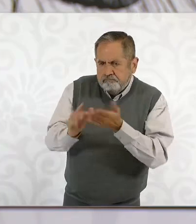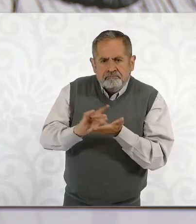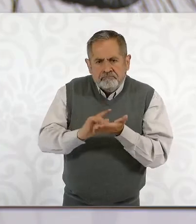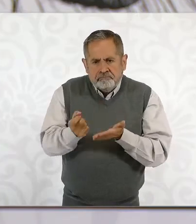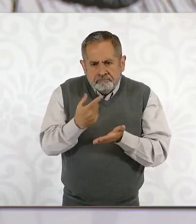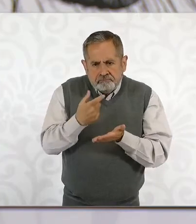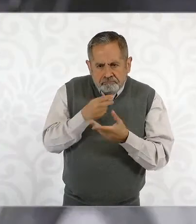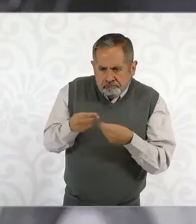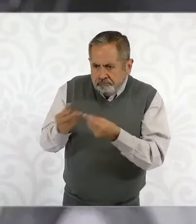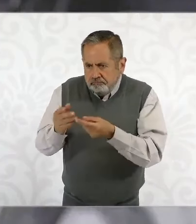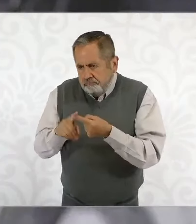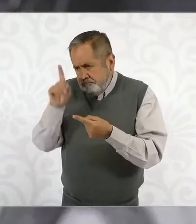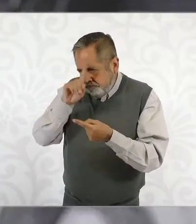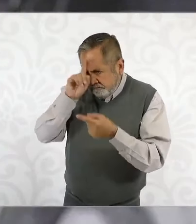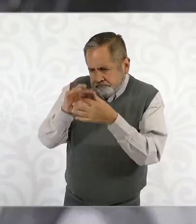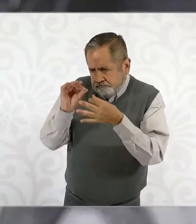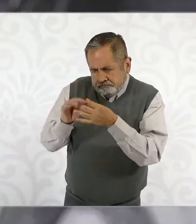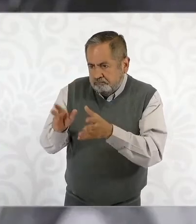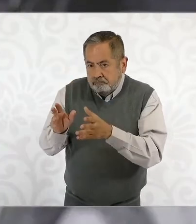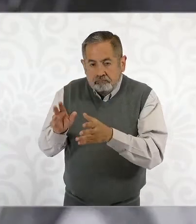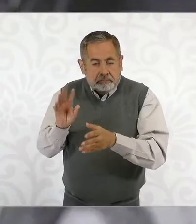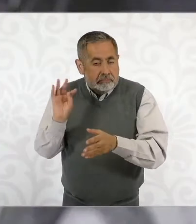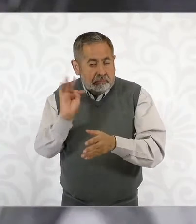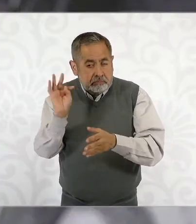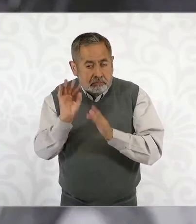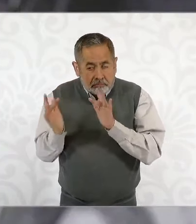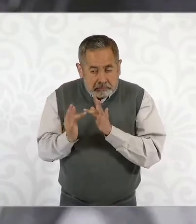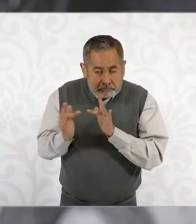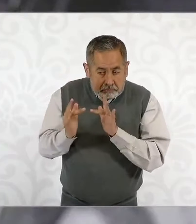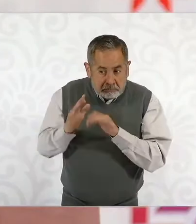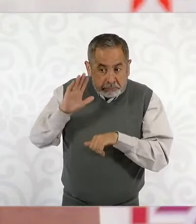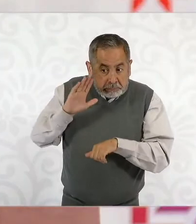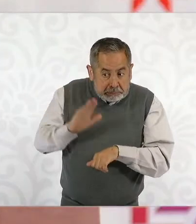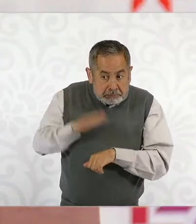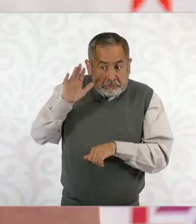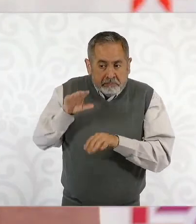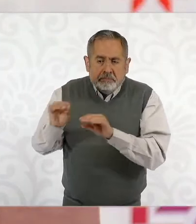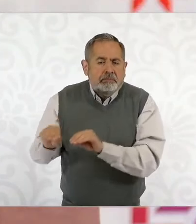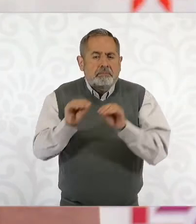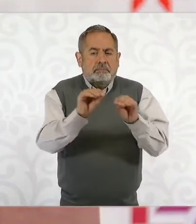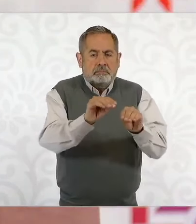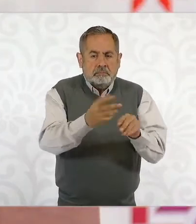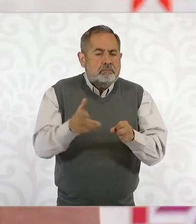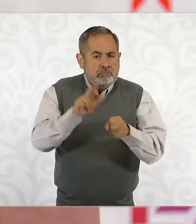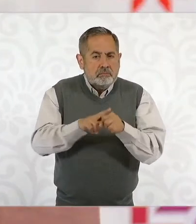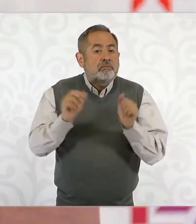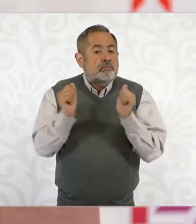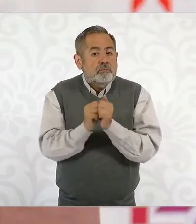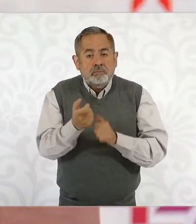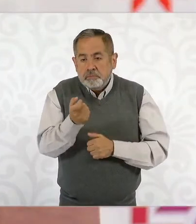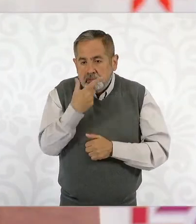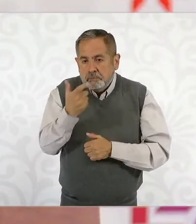orientación, y que estés en contacto por si necesitas un nivel de atención mayor. Y con medicamentos gratuitos,